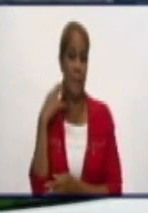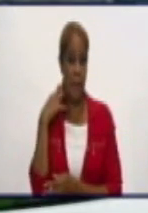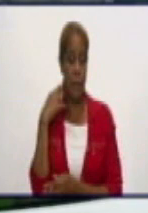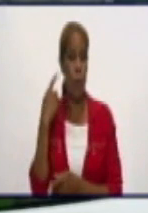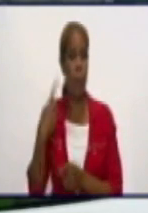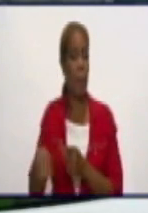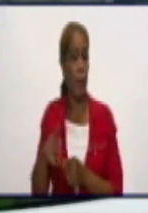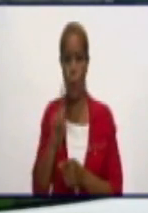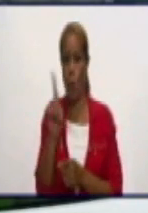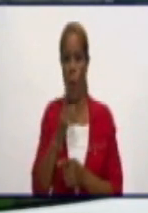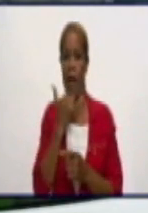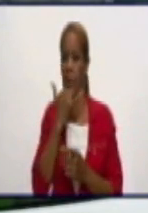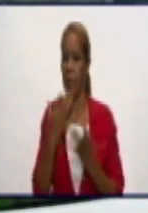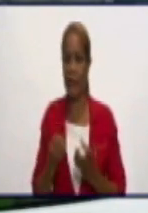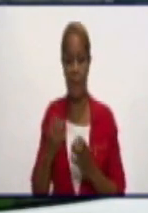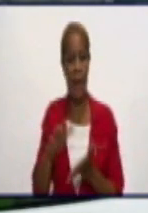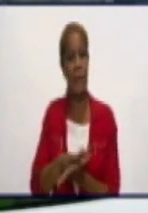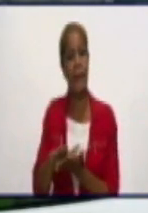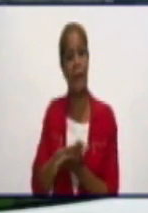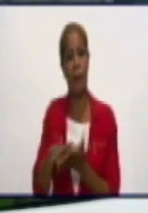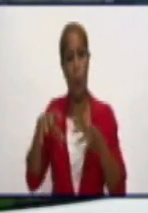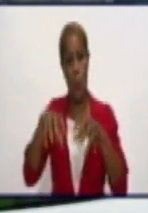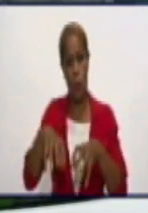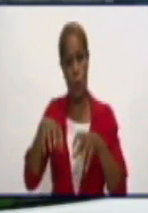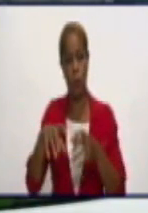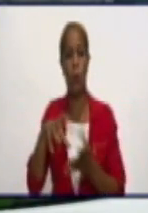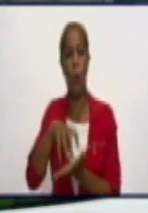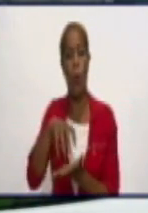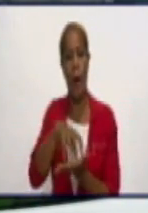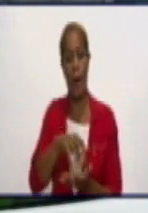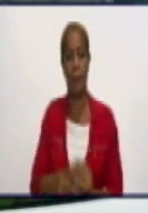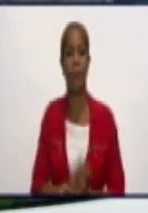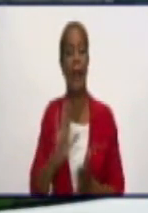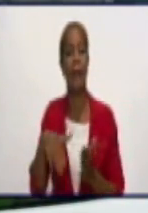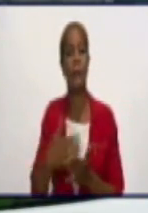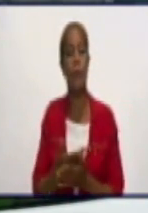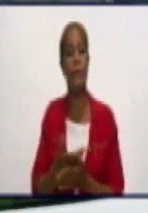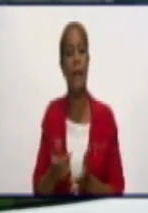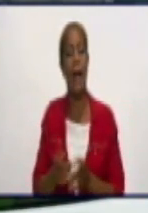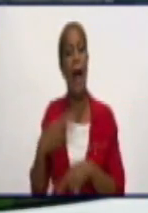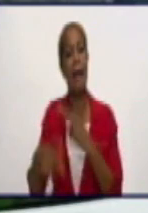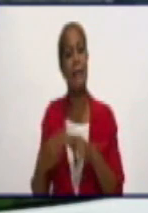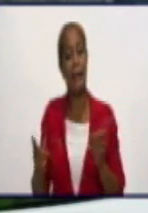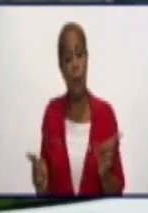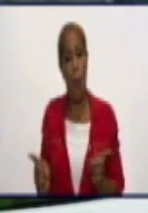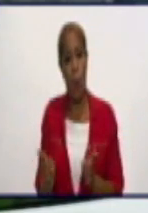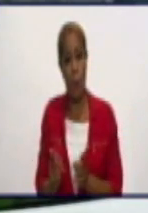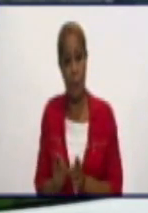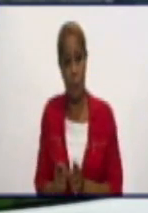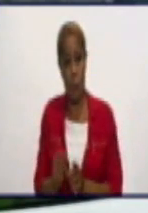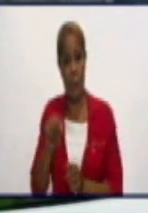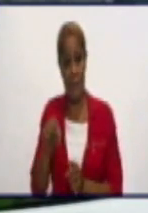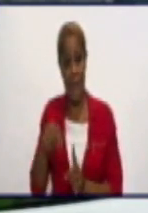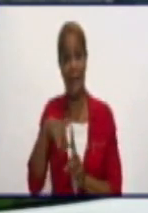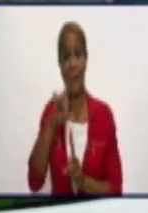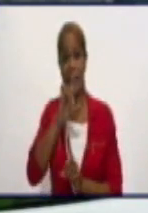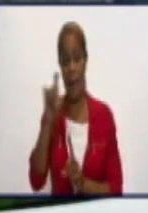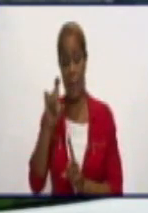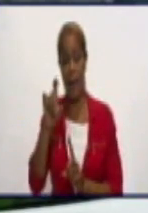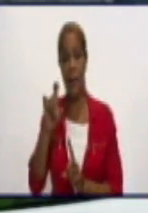sistema. Gracias, Solís, por toda esta explicación. Haciendo un resumen de esta primera parte del diálogo con los compañeros de la